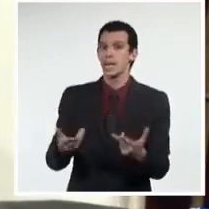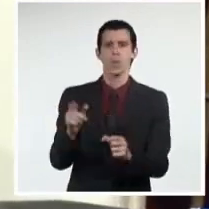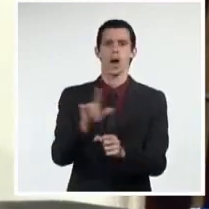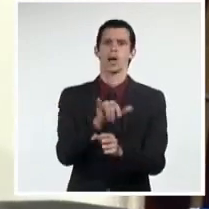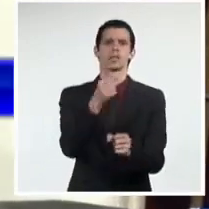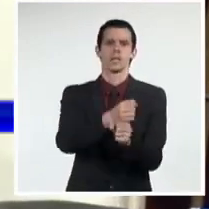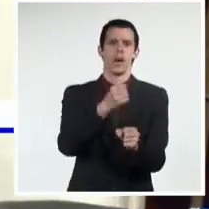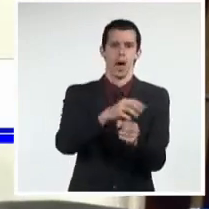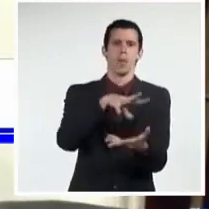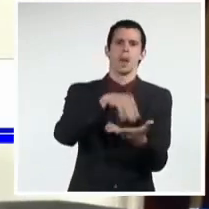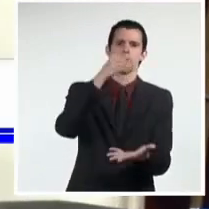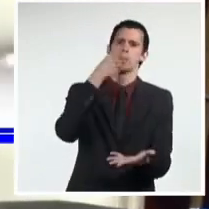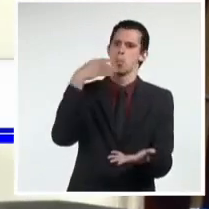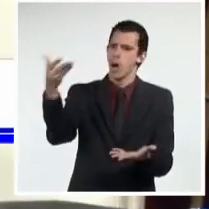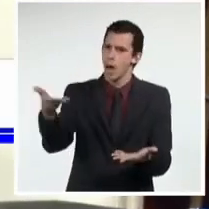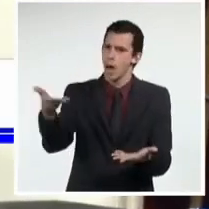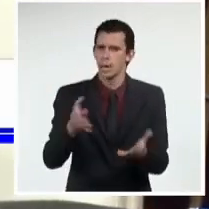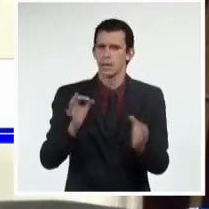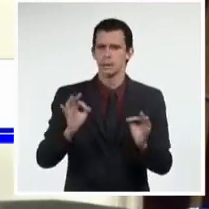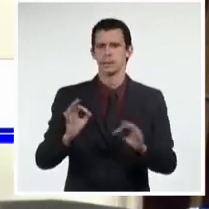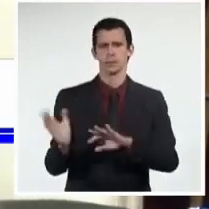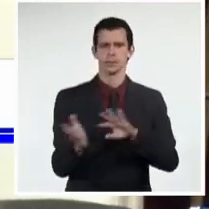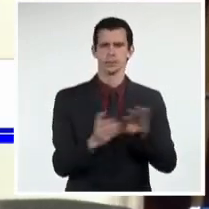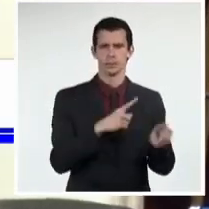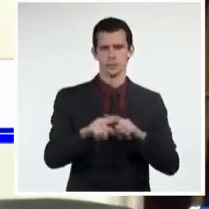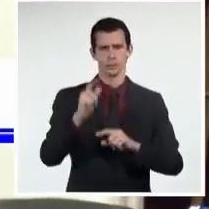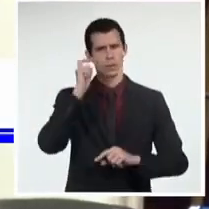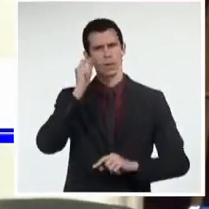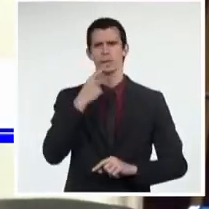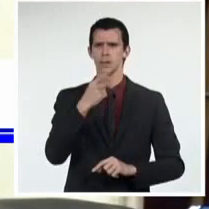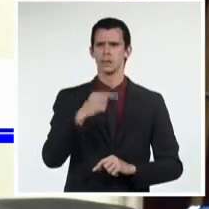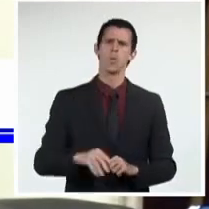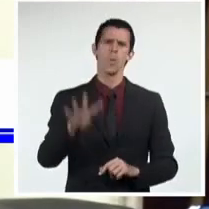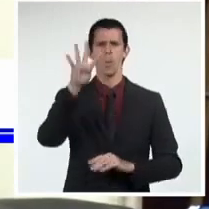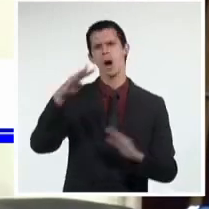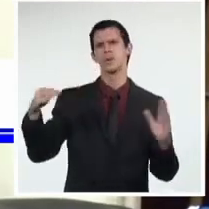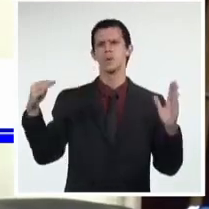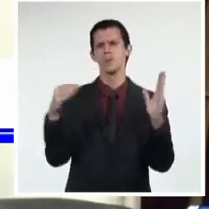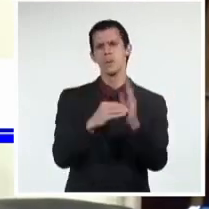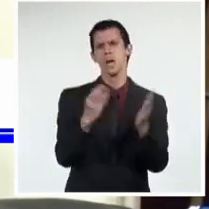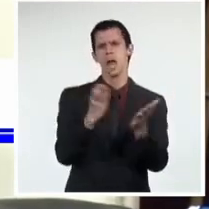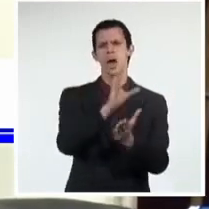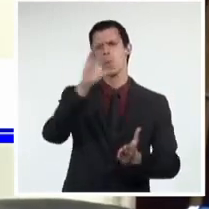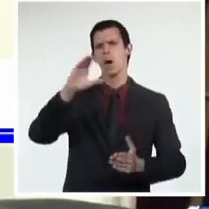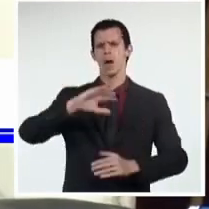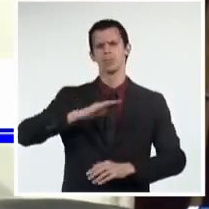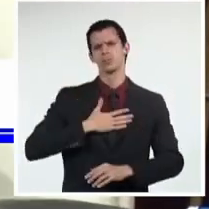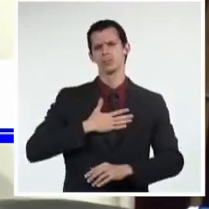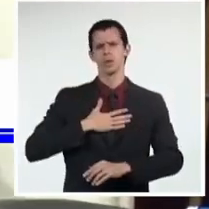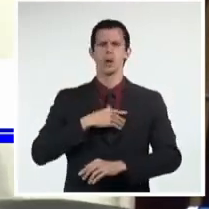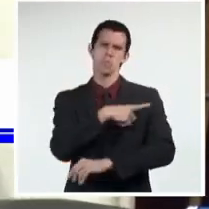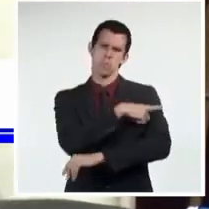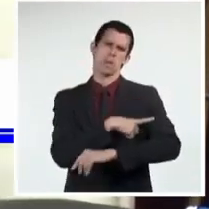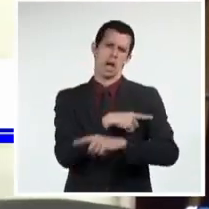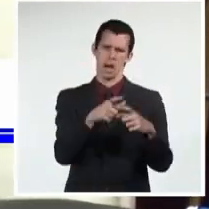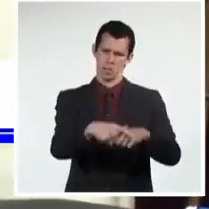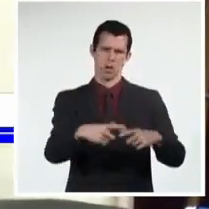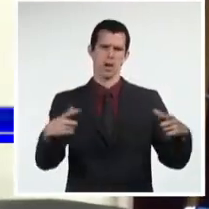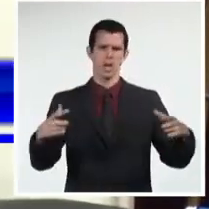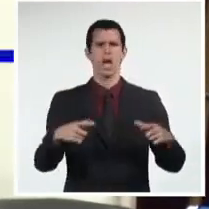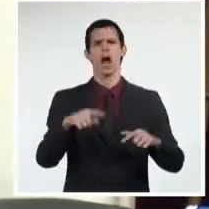de 4.000 escuelas, fundamentalmente primarias, en las zonas rurales, y del Plan Turquino más de 1.100